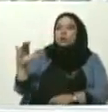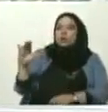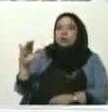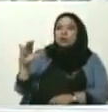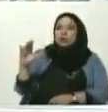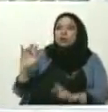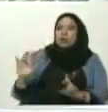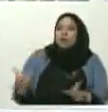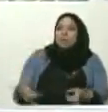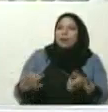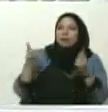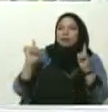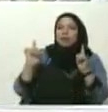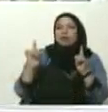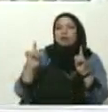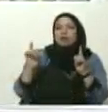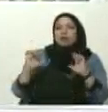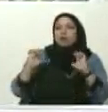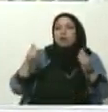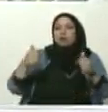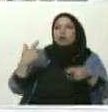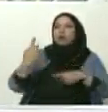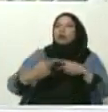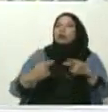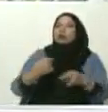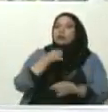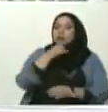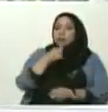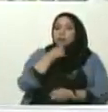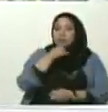han permitido reiniciar las negociaciones.